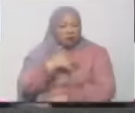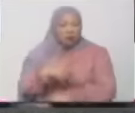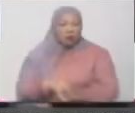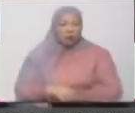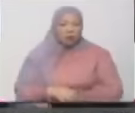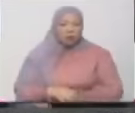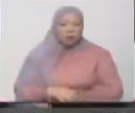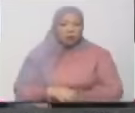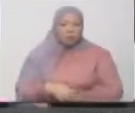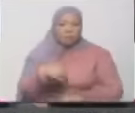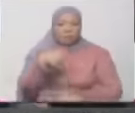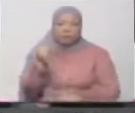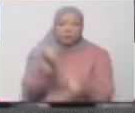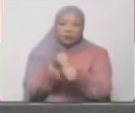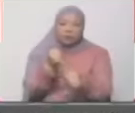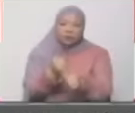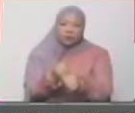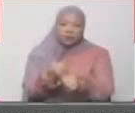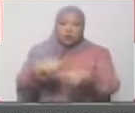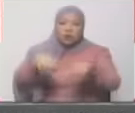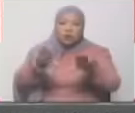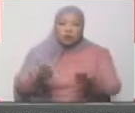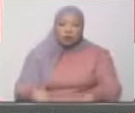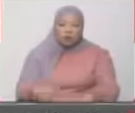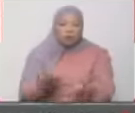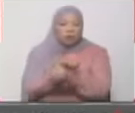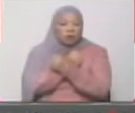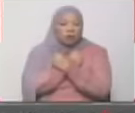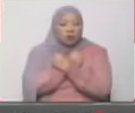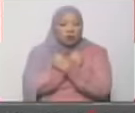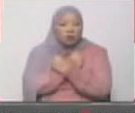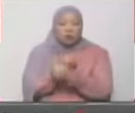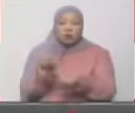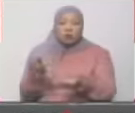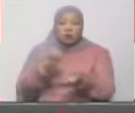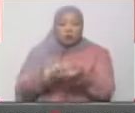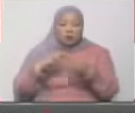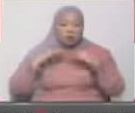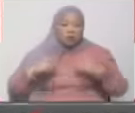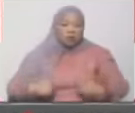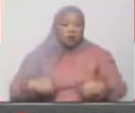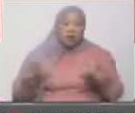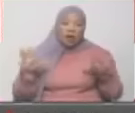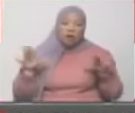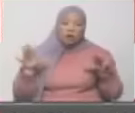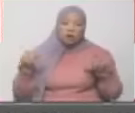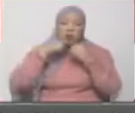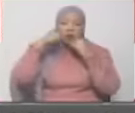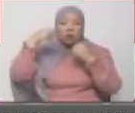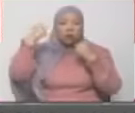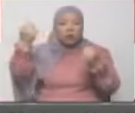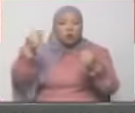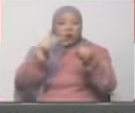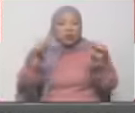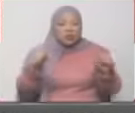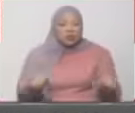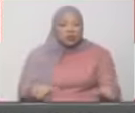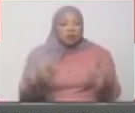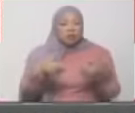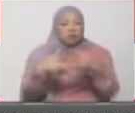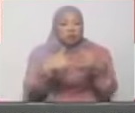Y no daré descanso a mi brazo, ni reposo a mi alma en la lucha contra el burocratismo,